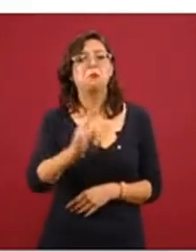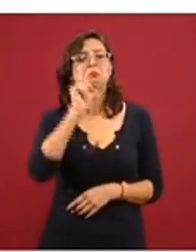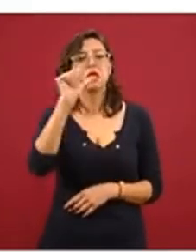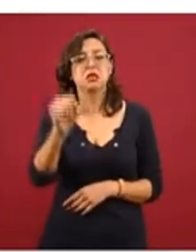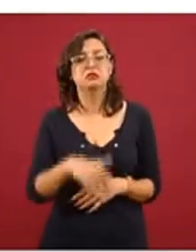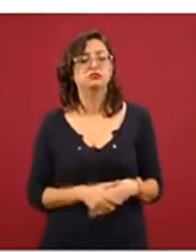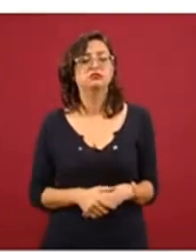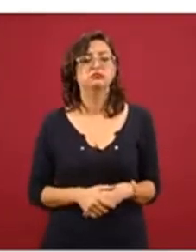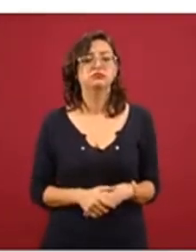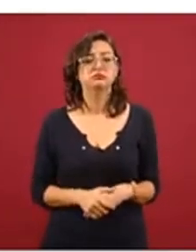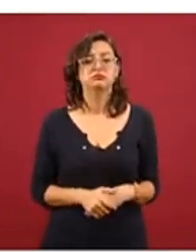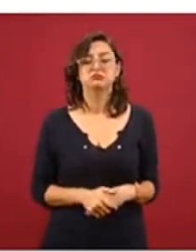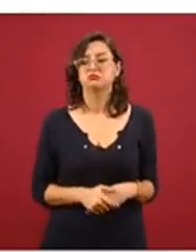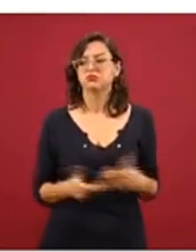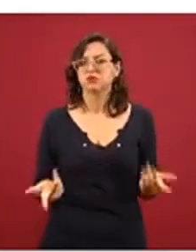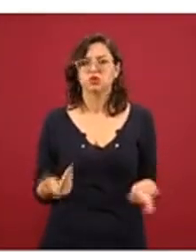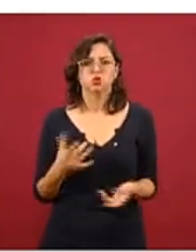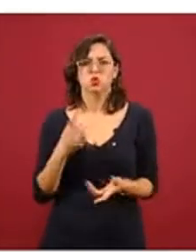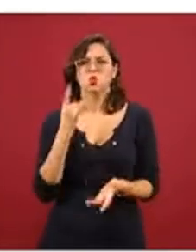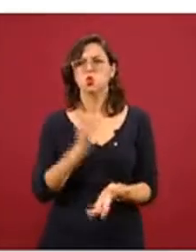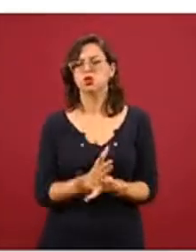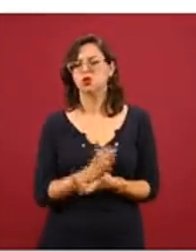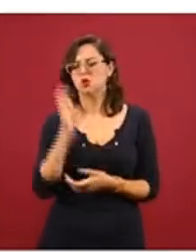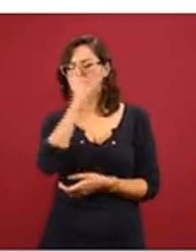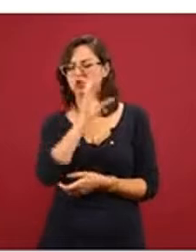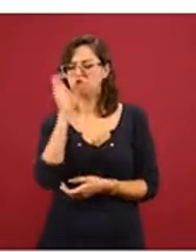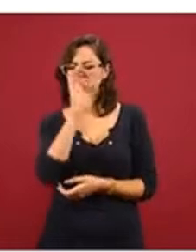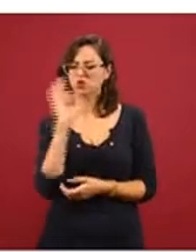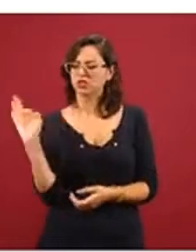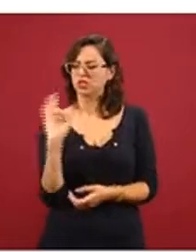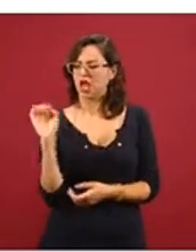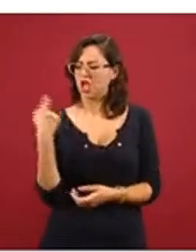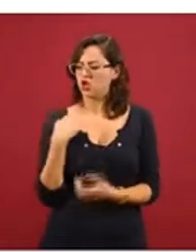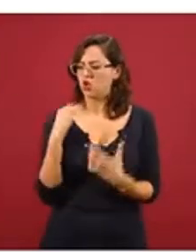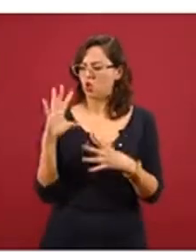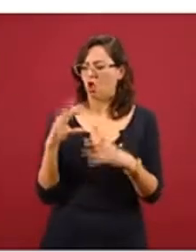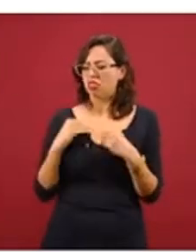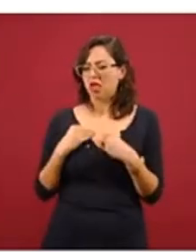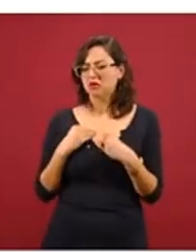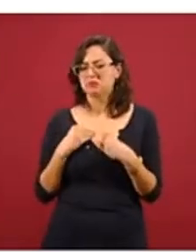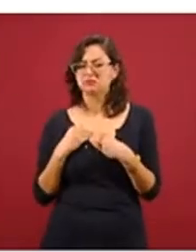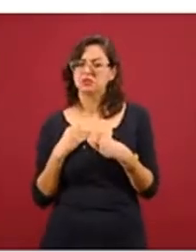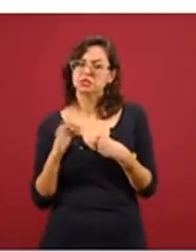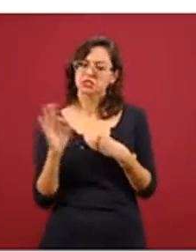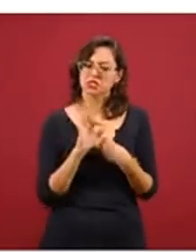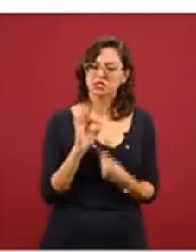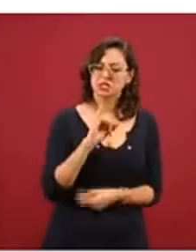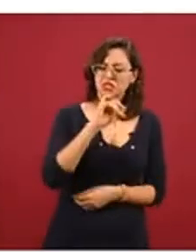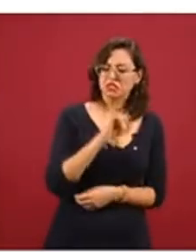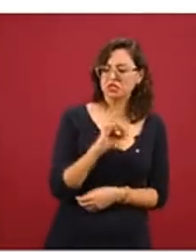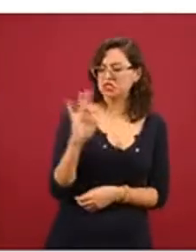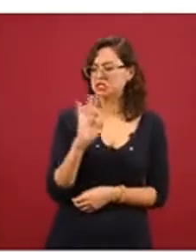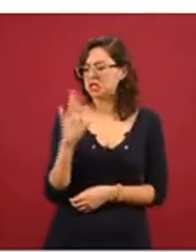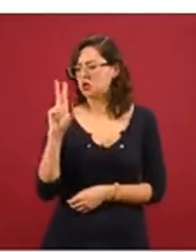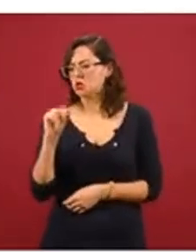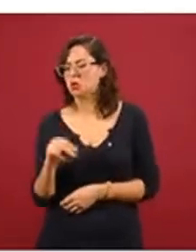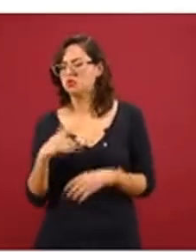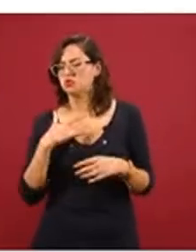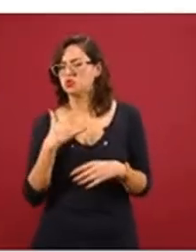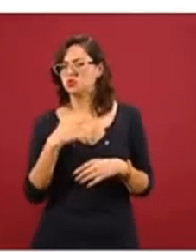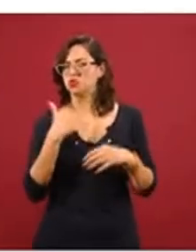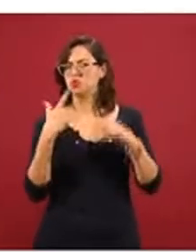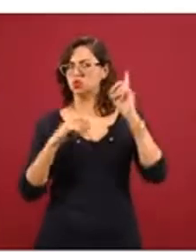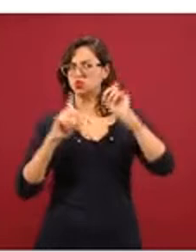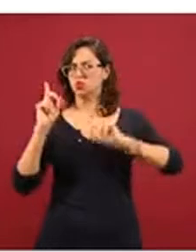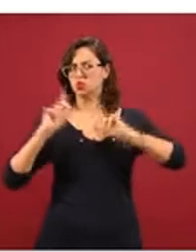decir, tenían la curiosidad de saber si se habían o no contagiado, a lo mejor eran contactos de un caso confirmado y querían saber